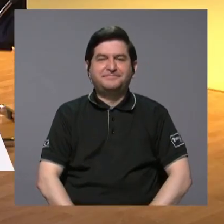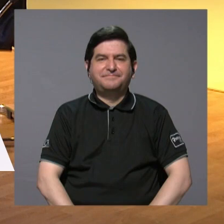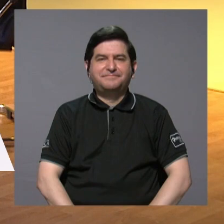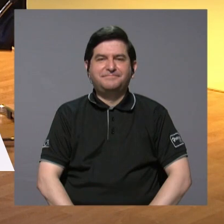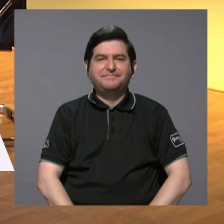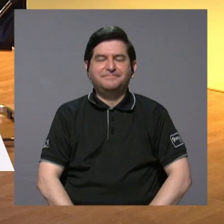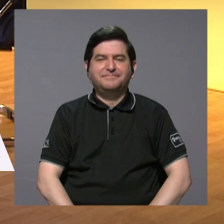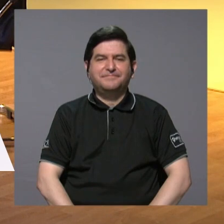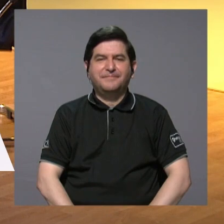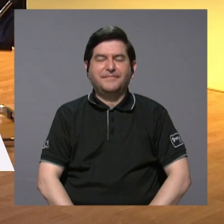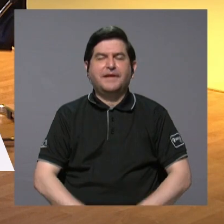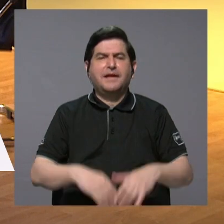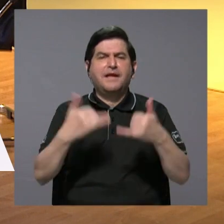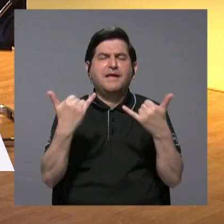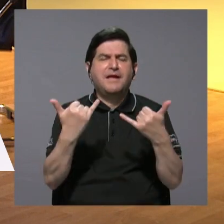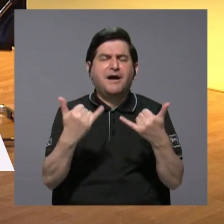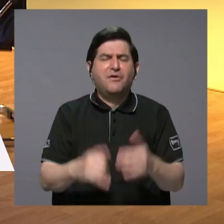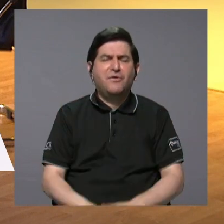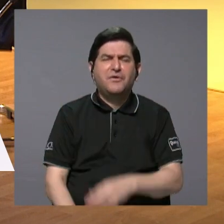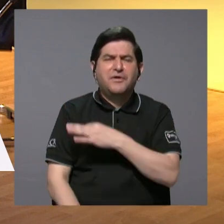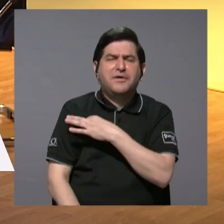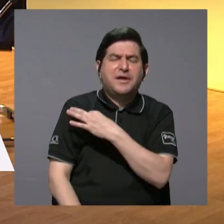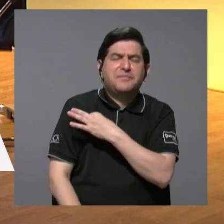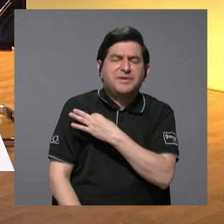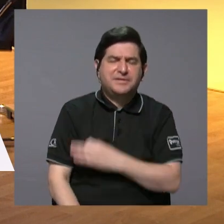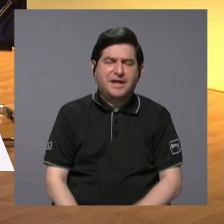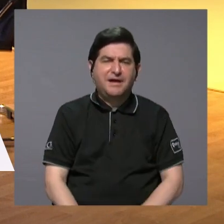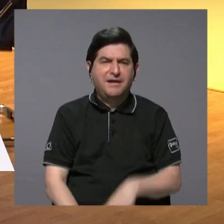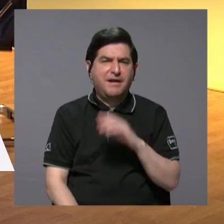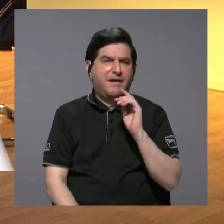vamos a invitarlo a que nos dé su